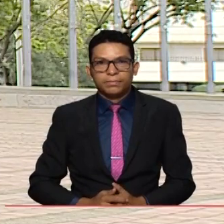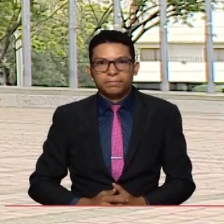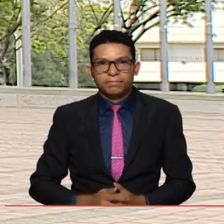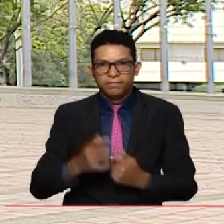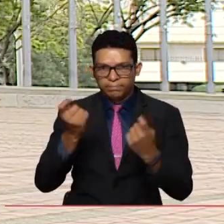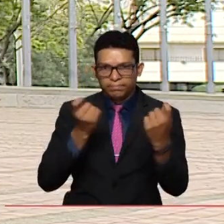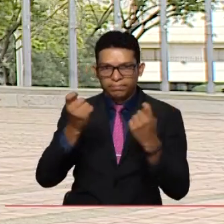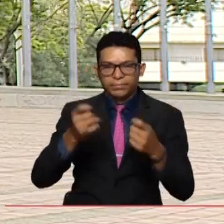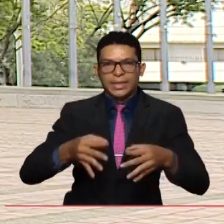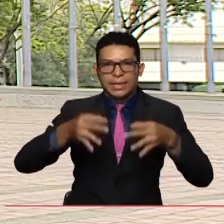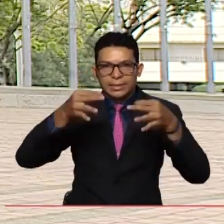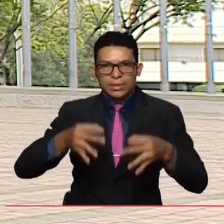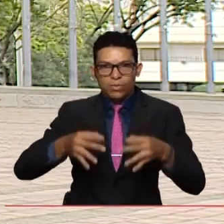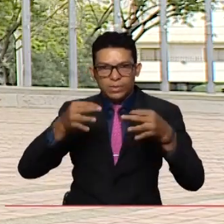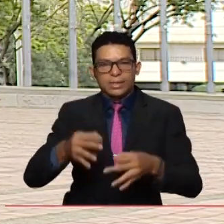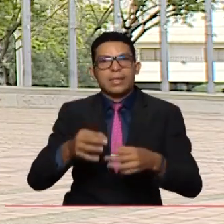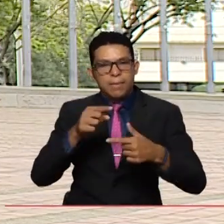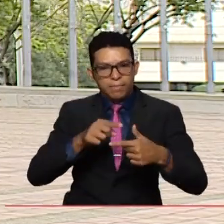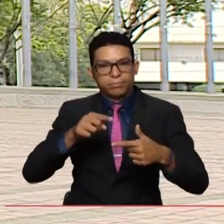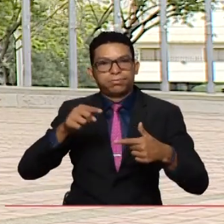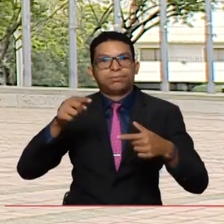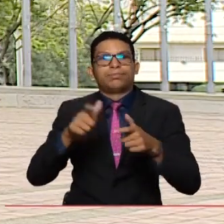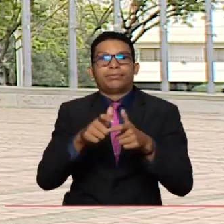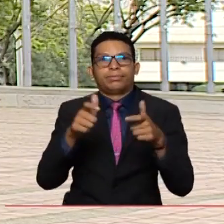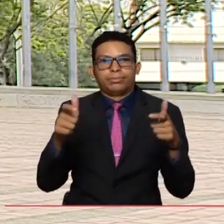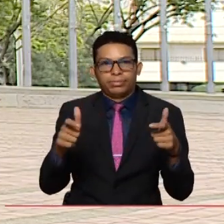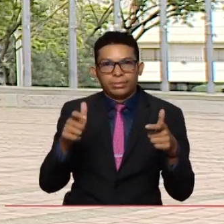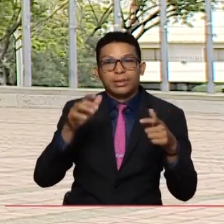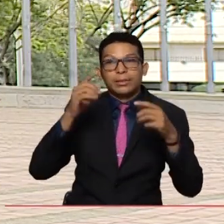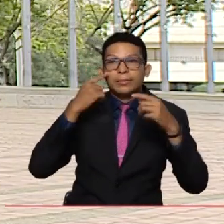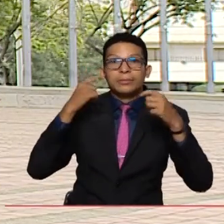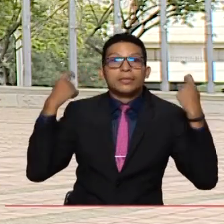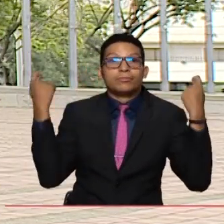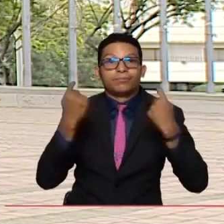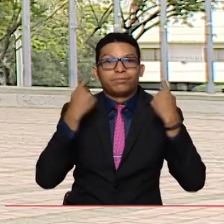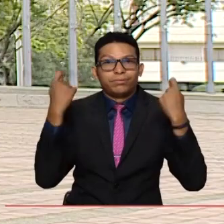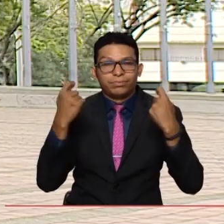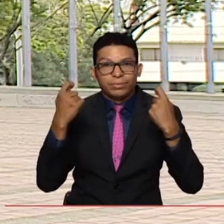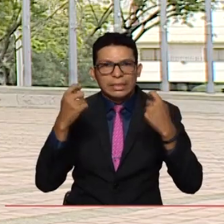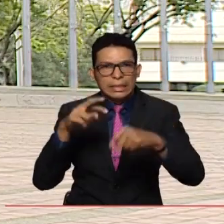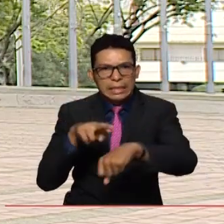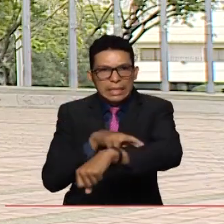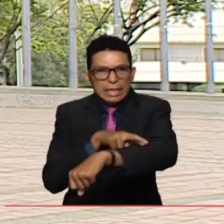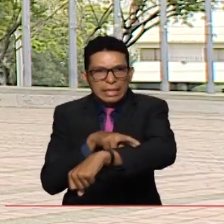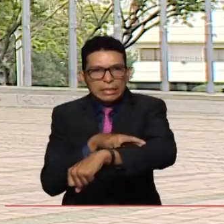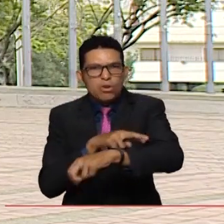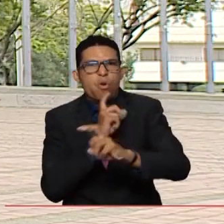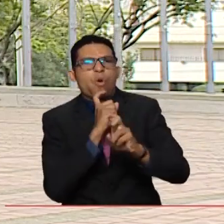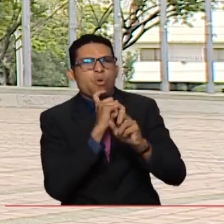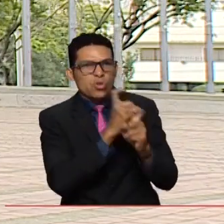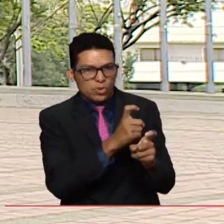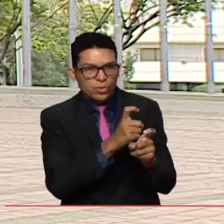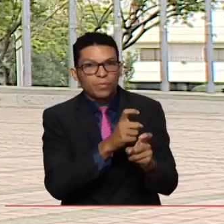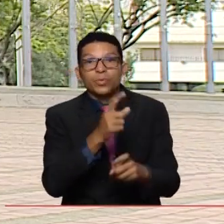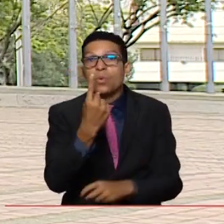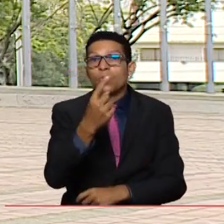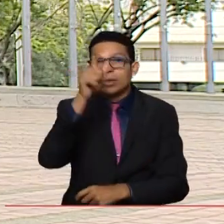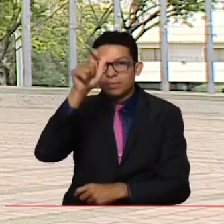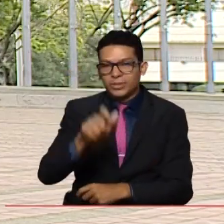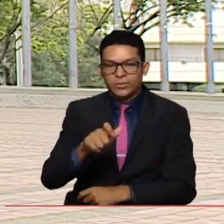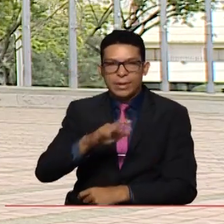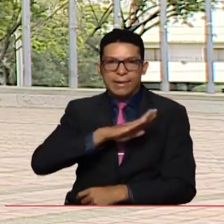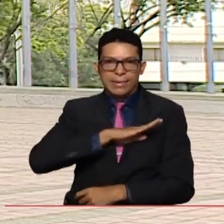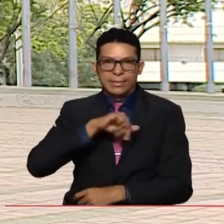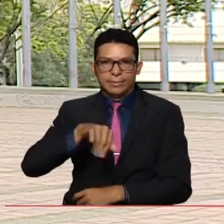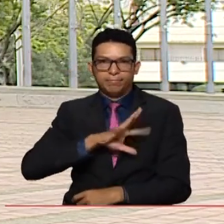Medidas de seguridad que han tenido que incrementar tras la aparición de pasacalles con mensajes racistas contra uno de los candidatos a la alcaldía de